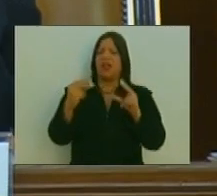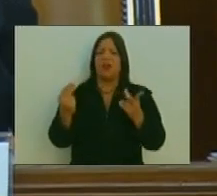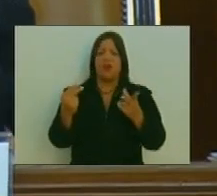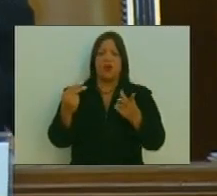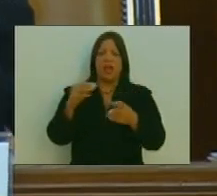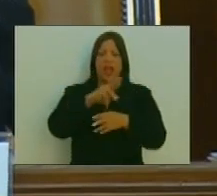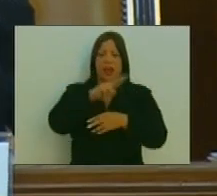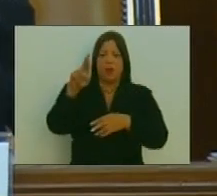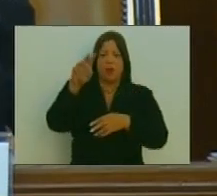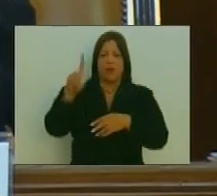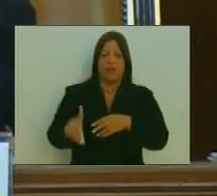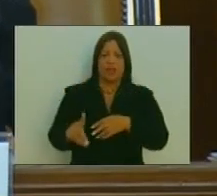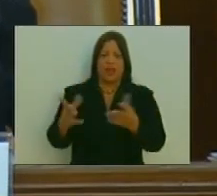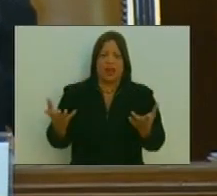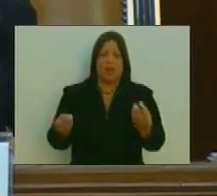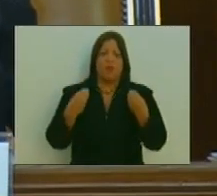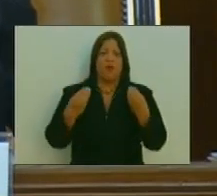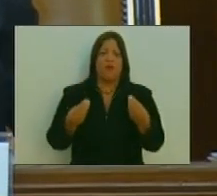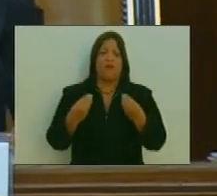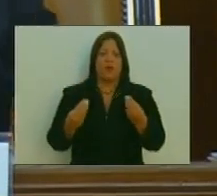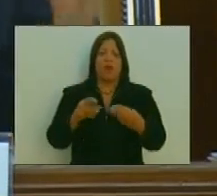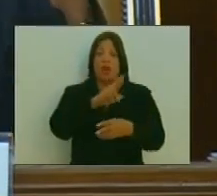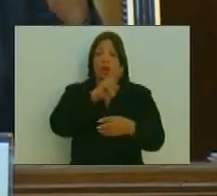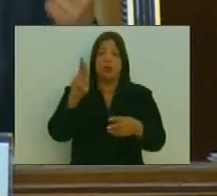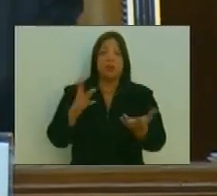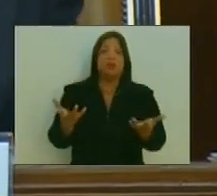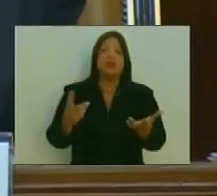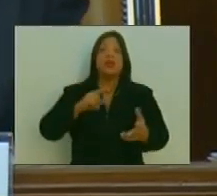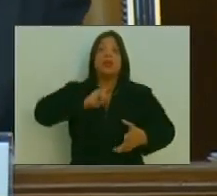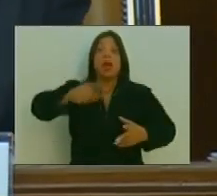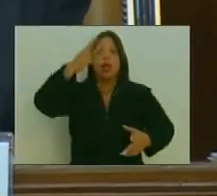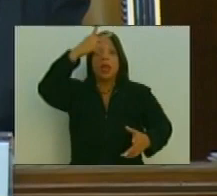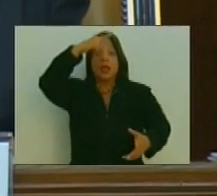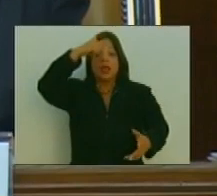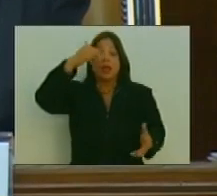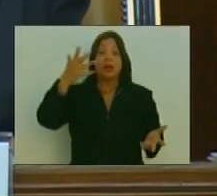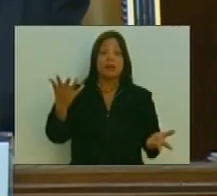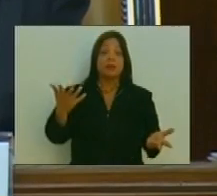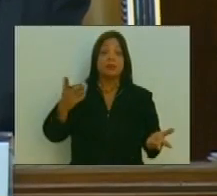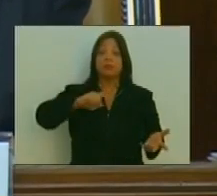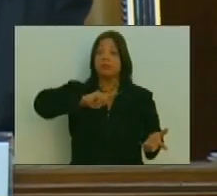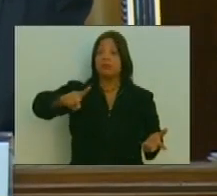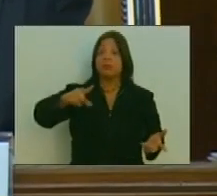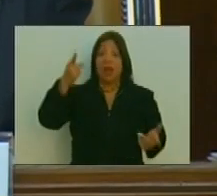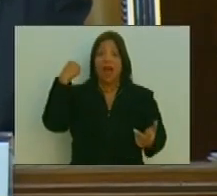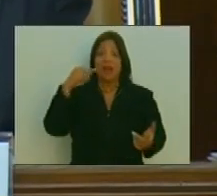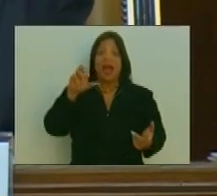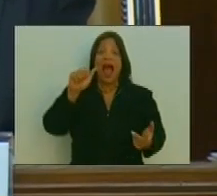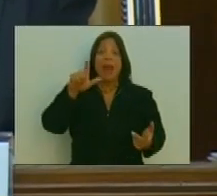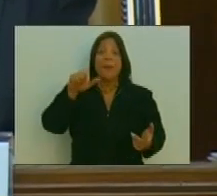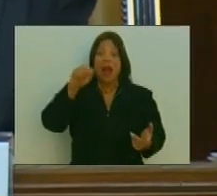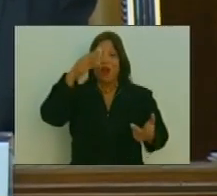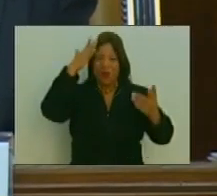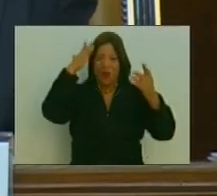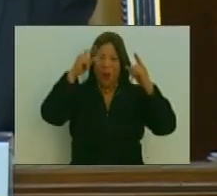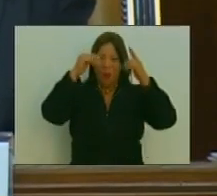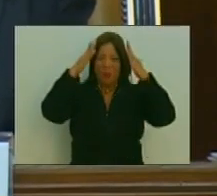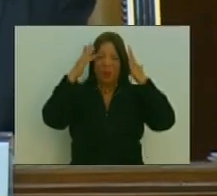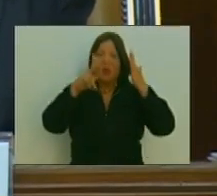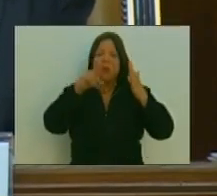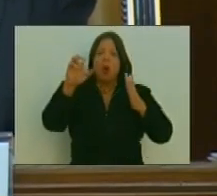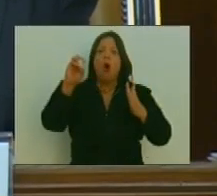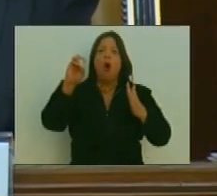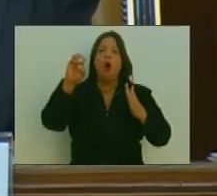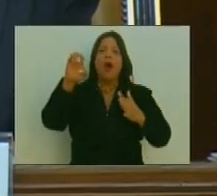República Dominicana. Ya están atendiendo las órdenes como se las dio el señor Luis Almagro el año pasado. Y nosotros